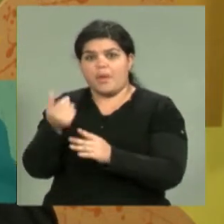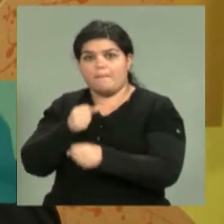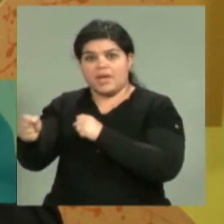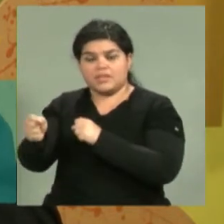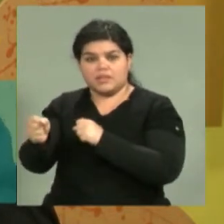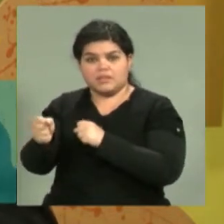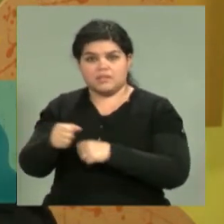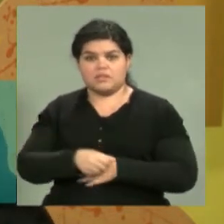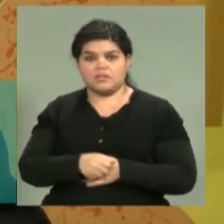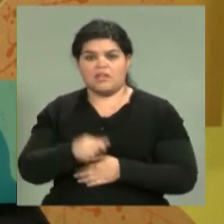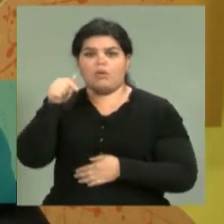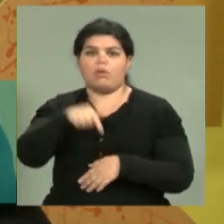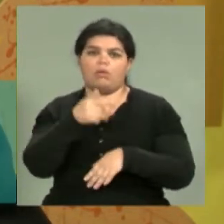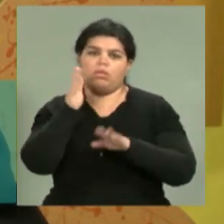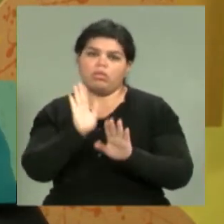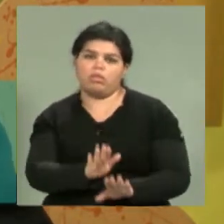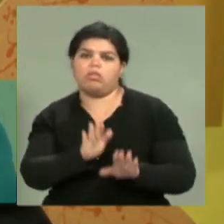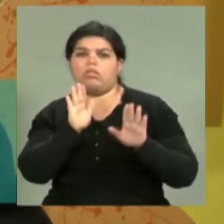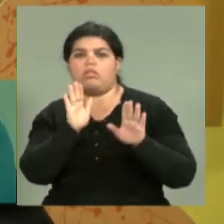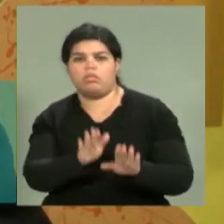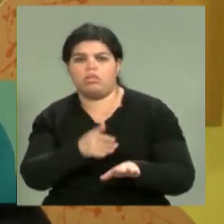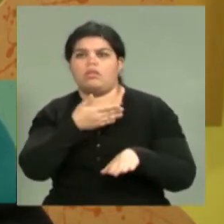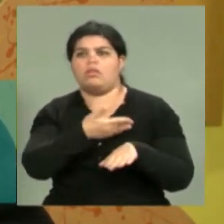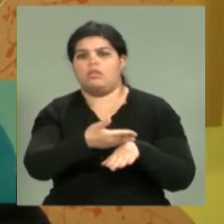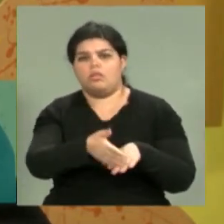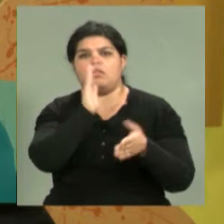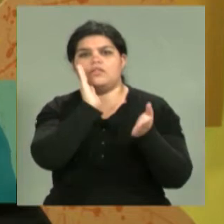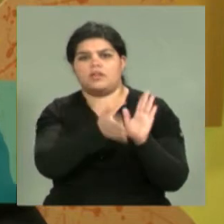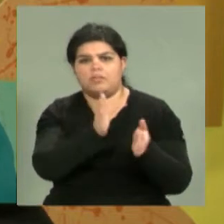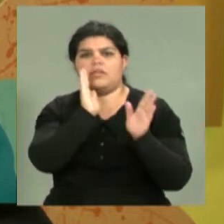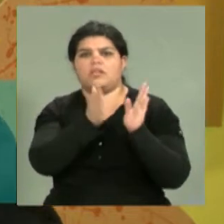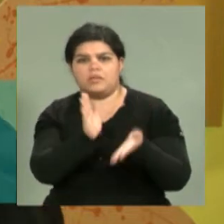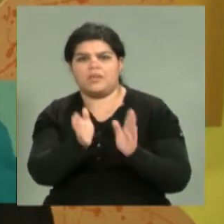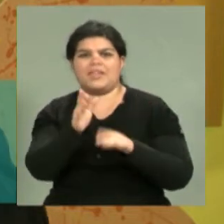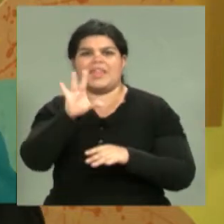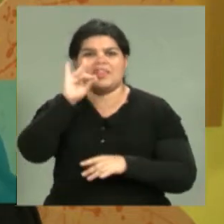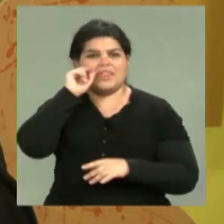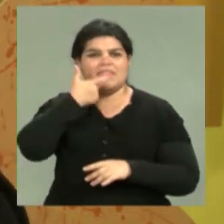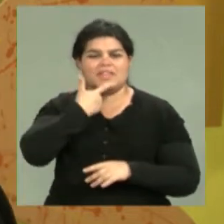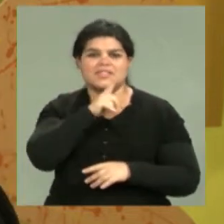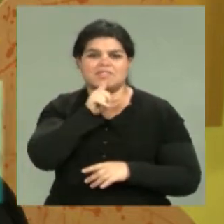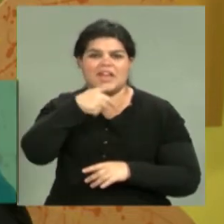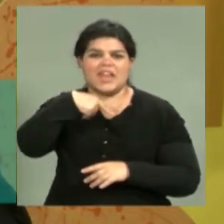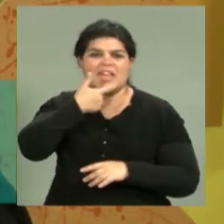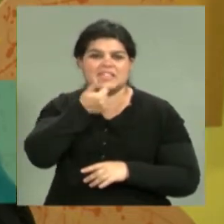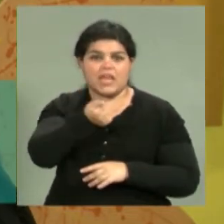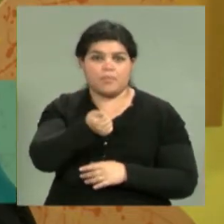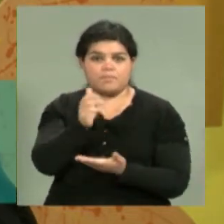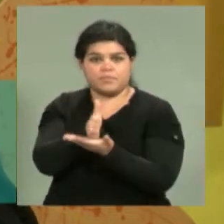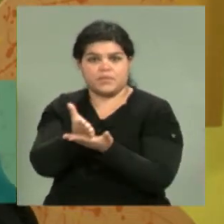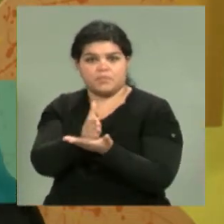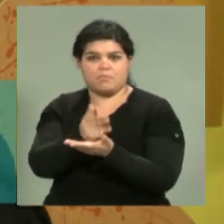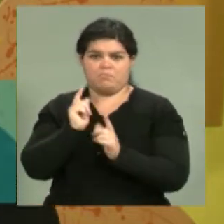posterga innecesariamente o desproporcionado con lo que significaría la distanasia. Ortoeutanasia vendría a ser lo que hacemos los que hacemos